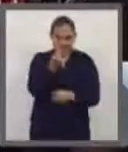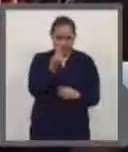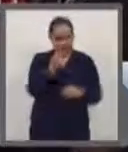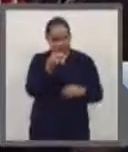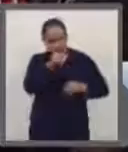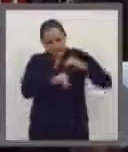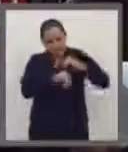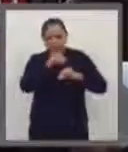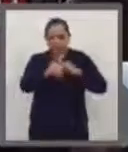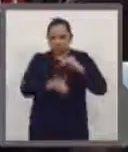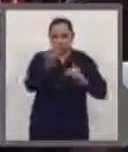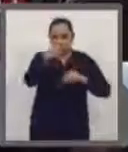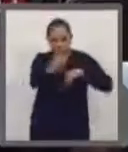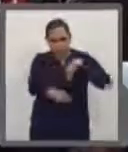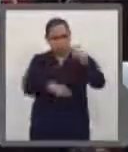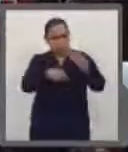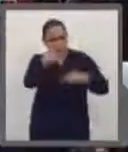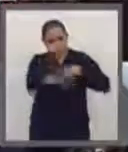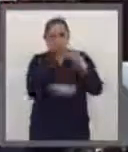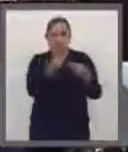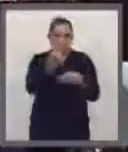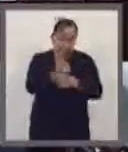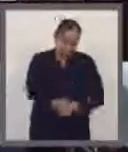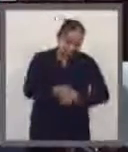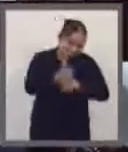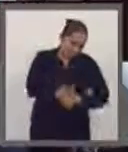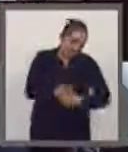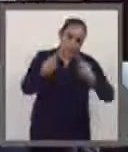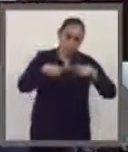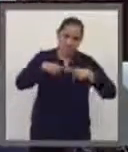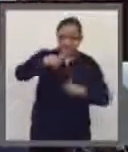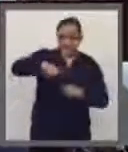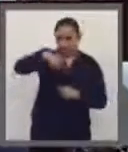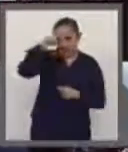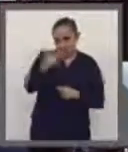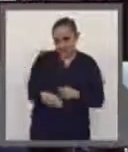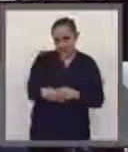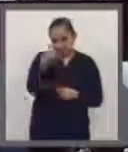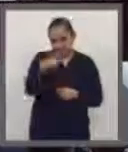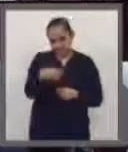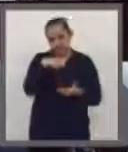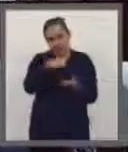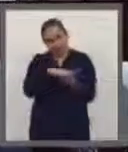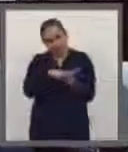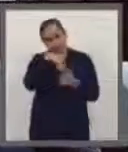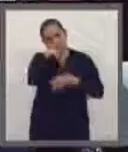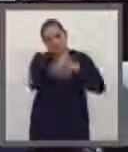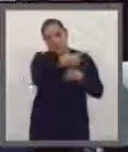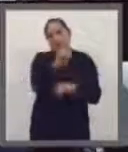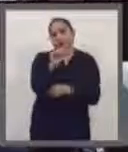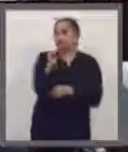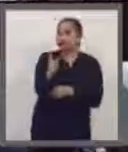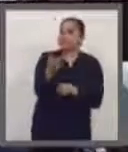calvario, el viacrucis que pasaban los mexicanos debido a que los procedimientos de la SEP son